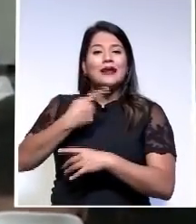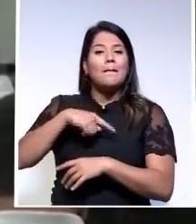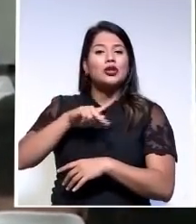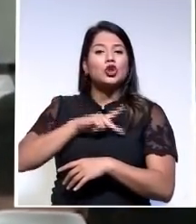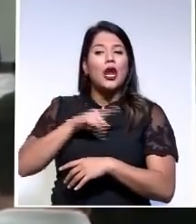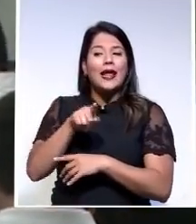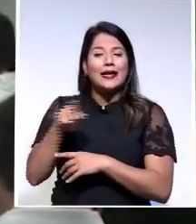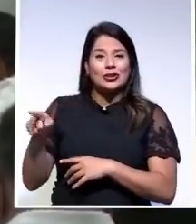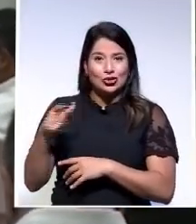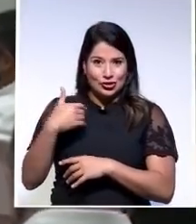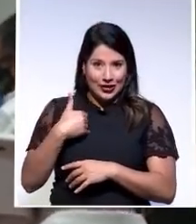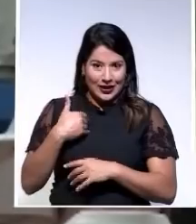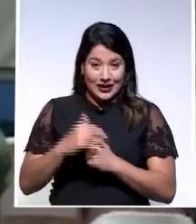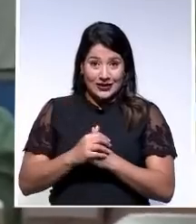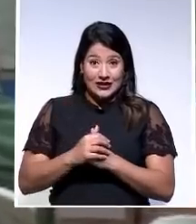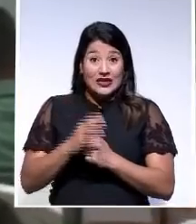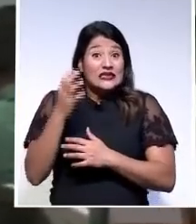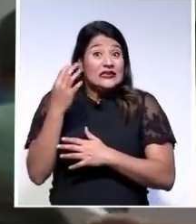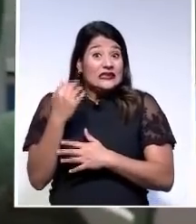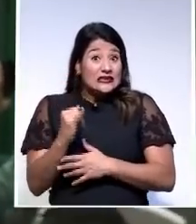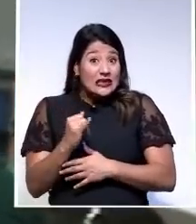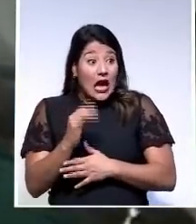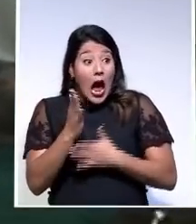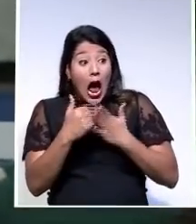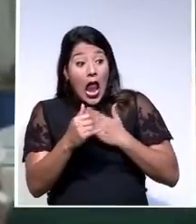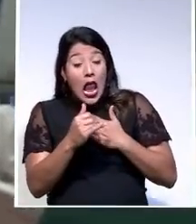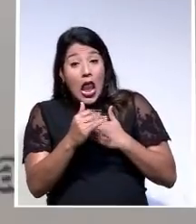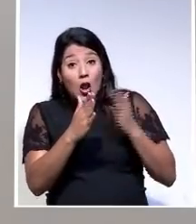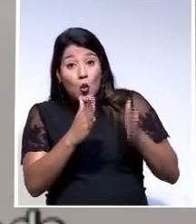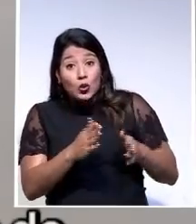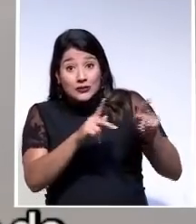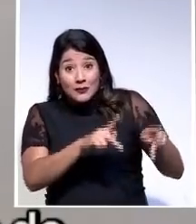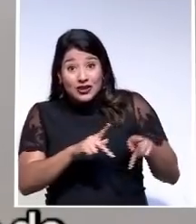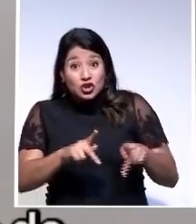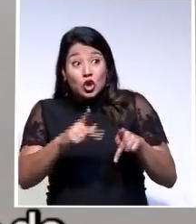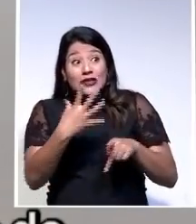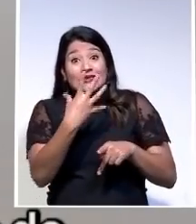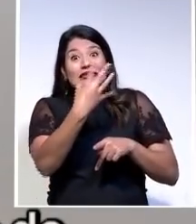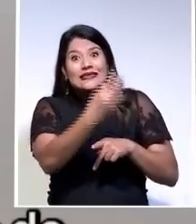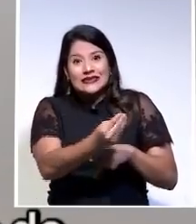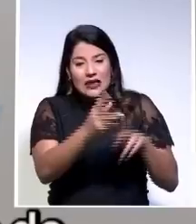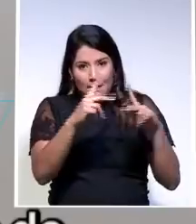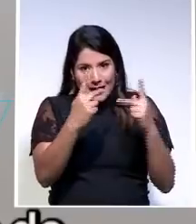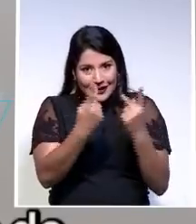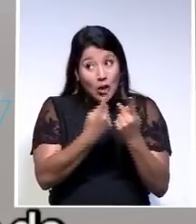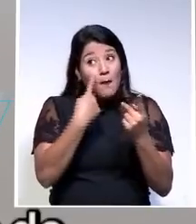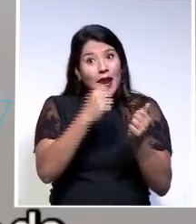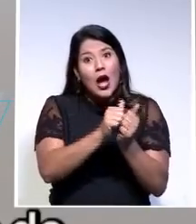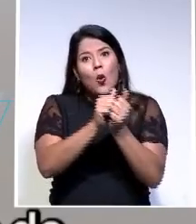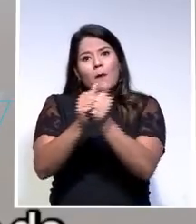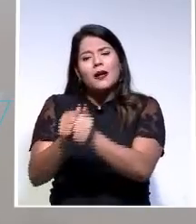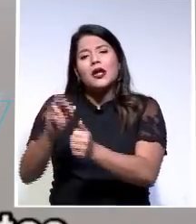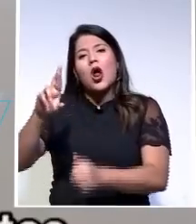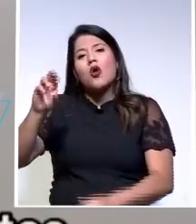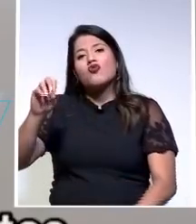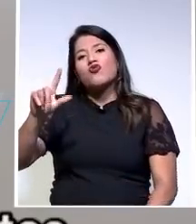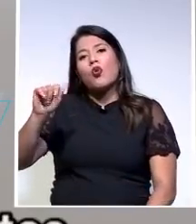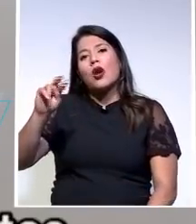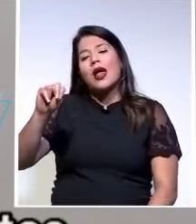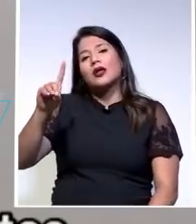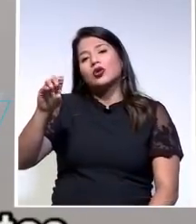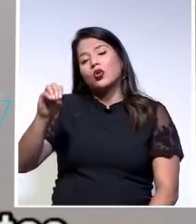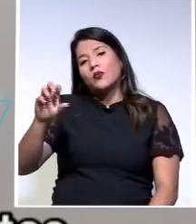Que algunos decidan acompañar a Rolando Araya también es de esperarse, pues son amistades de